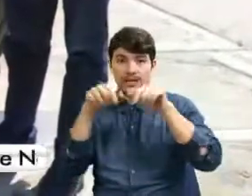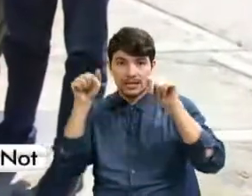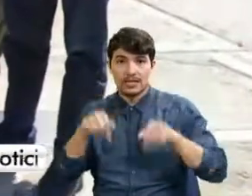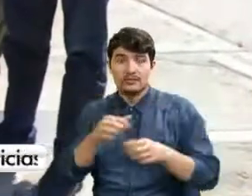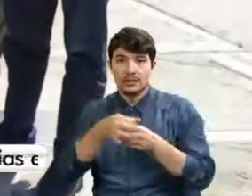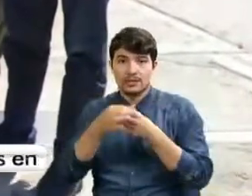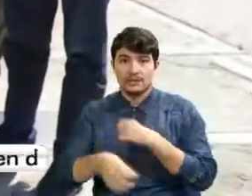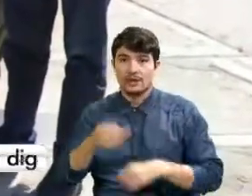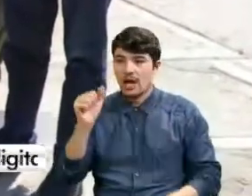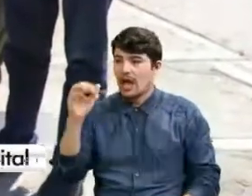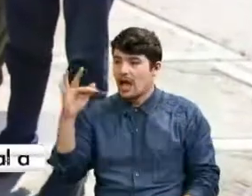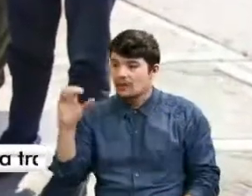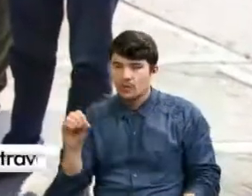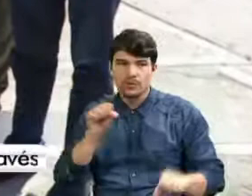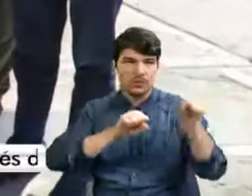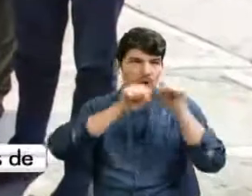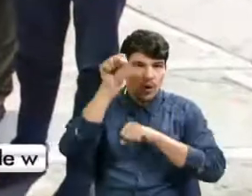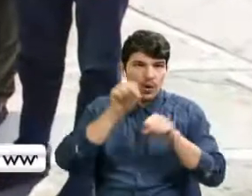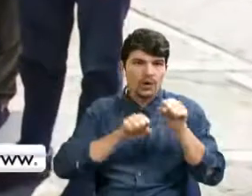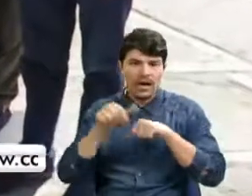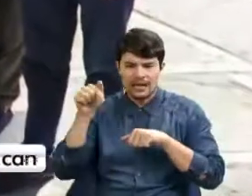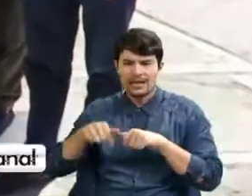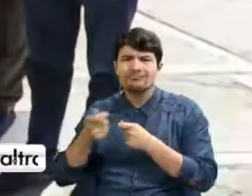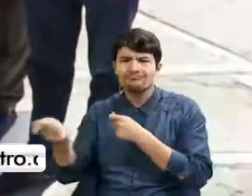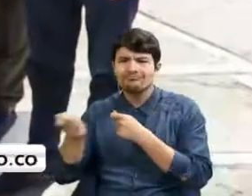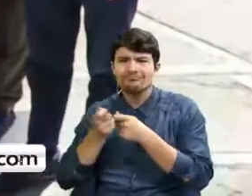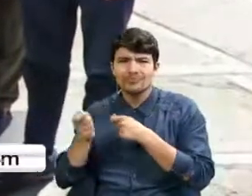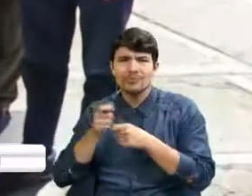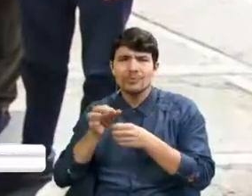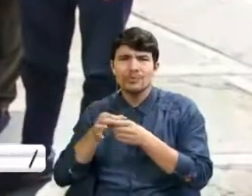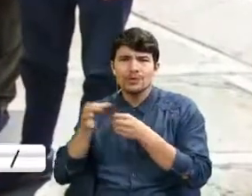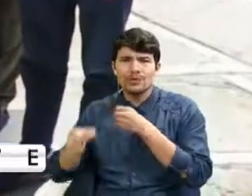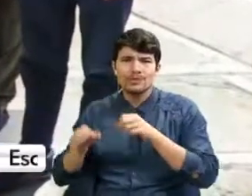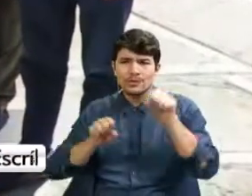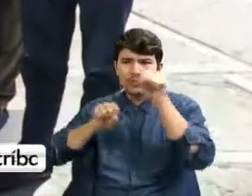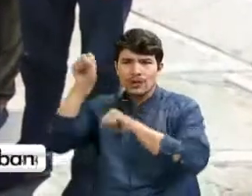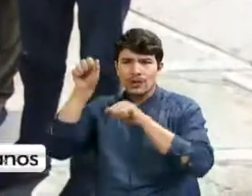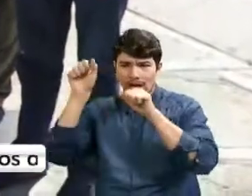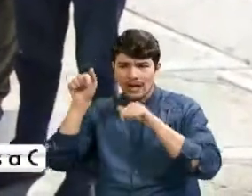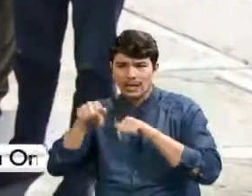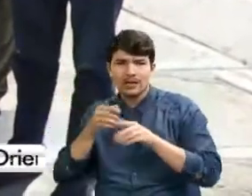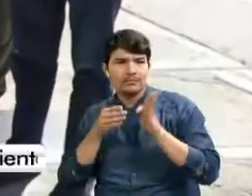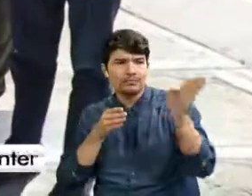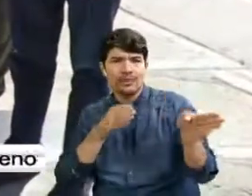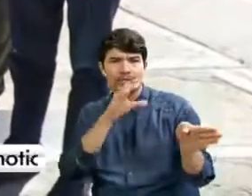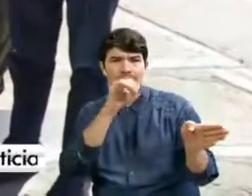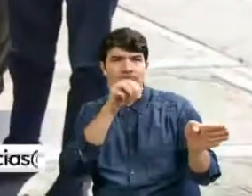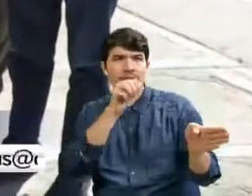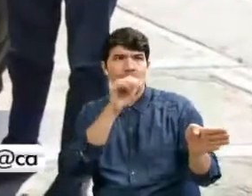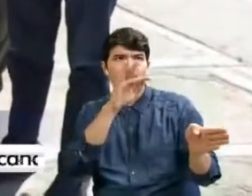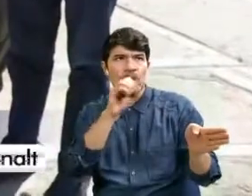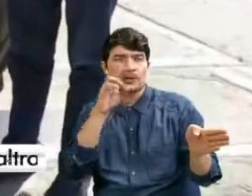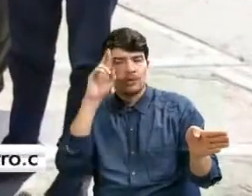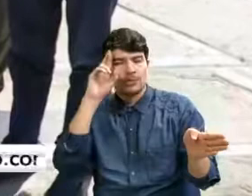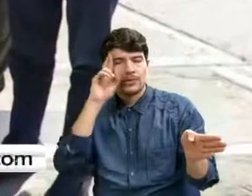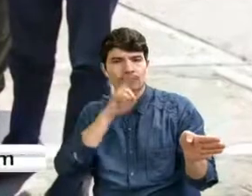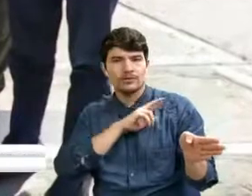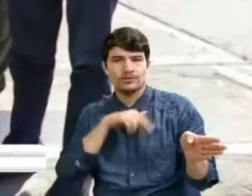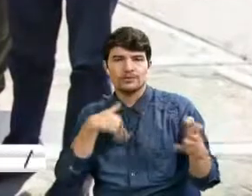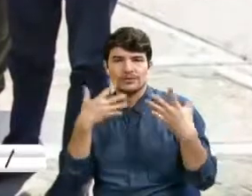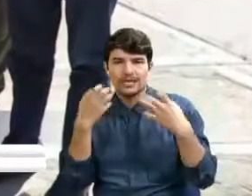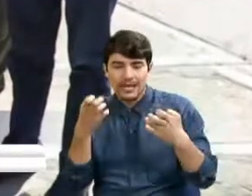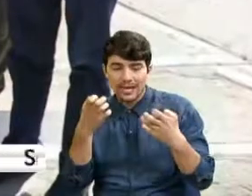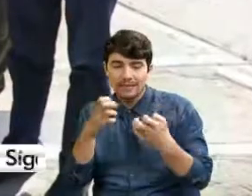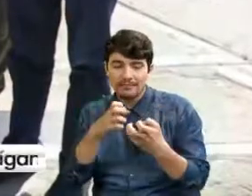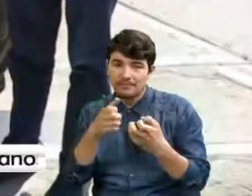para el socorro aquí ya estamos a 20 minutos del municipio del socorro y aquí podemos conectarnos hacia simacota también y por eso queremos llamar la atención de